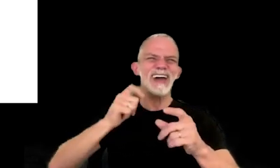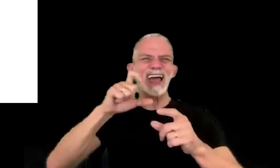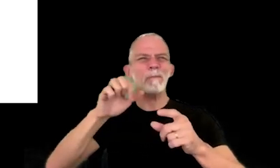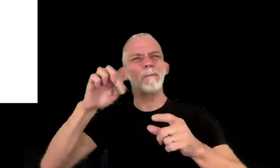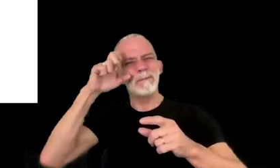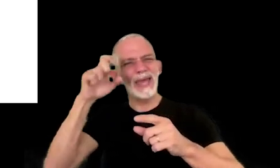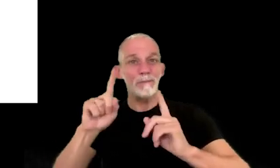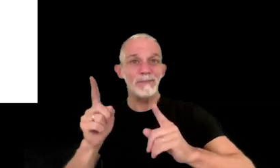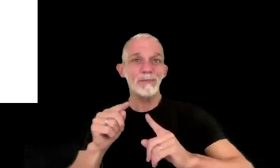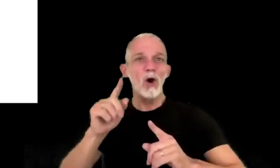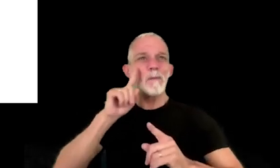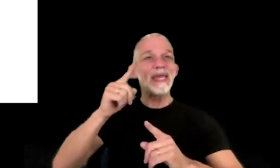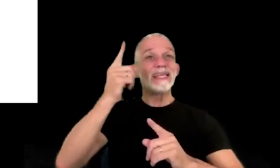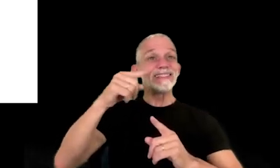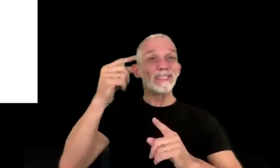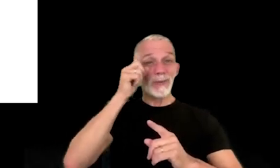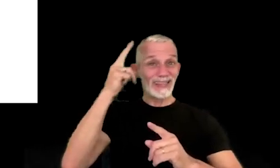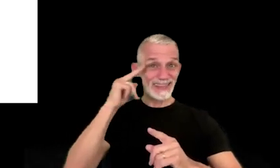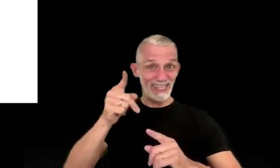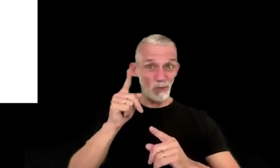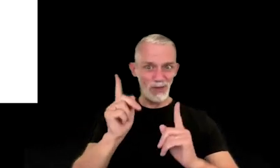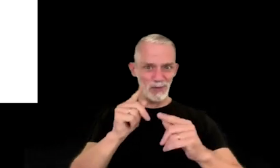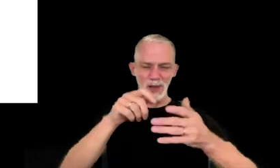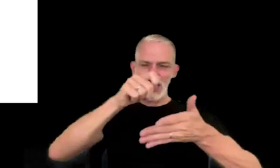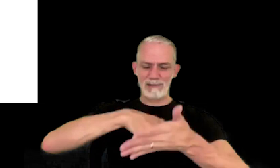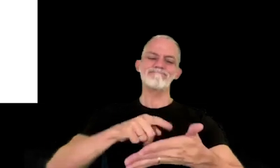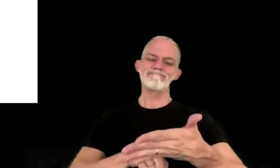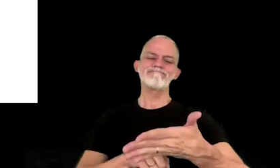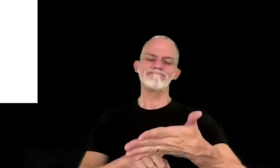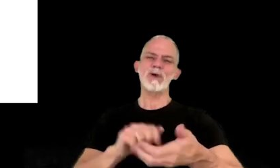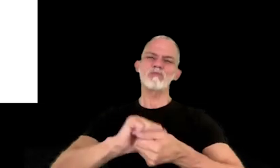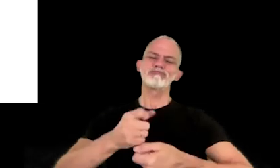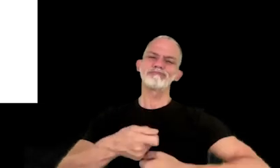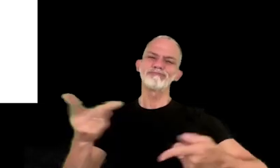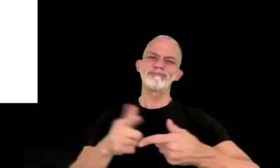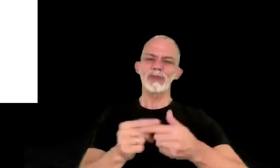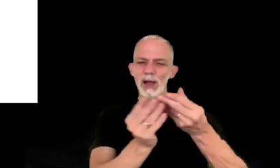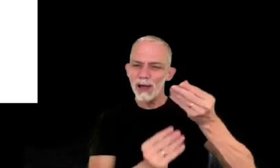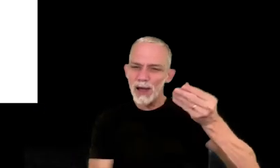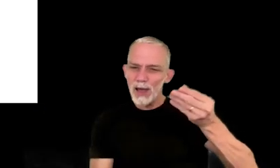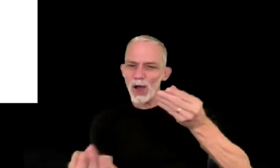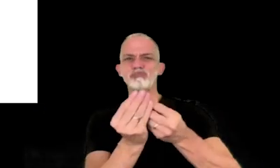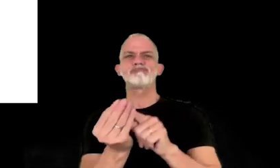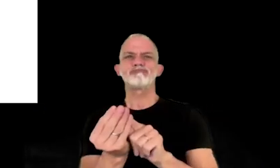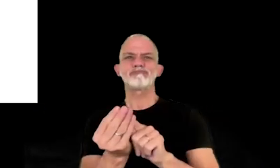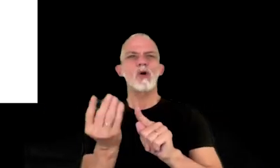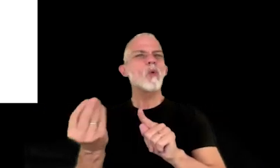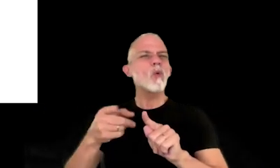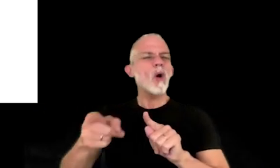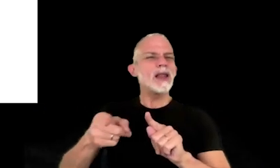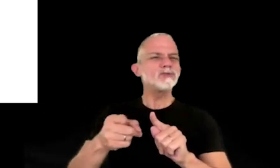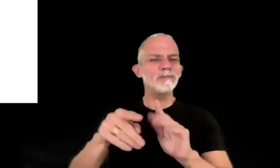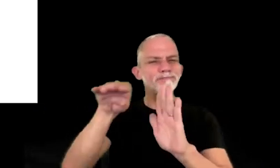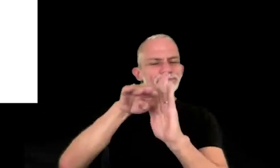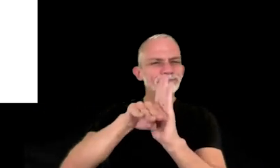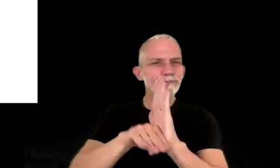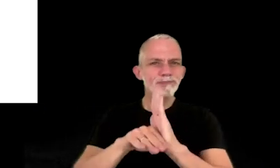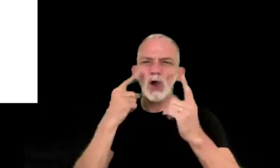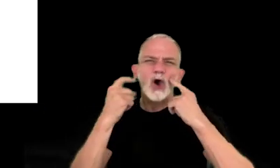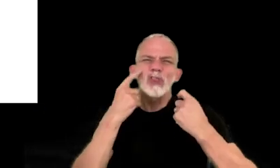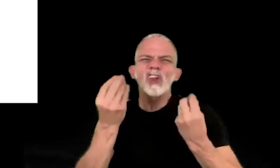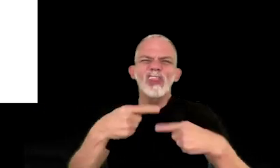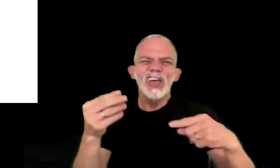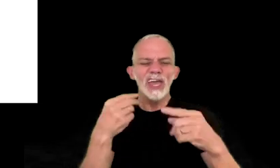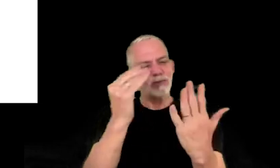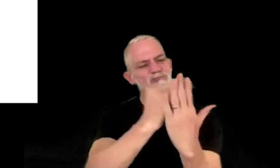resolución 1129 fue establecer en un anexo cuáles son las pautas de control,